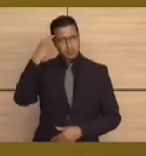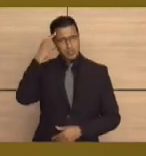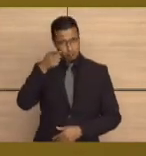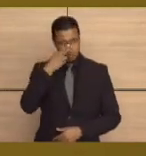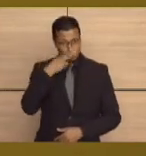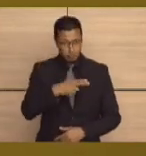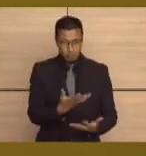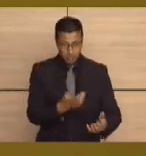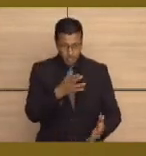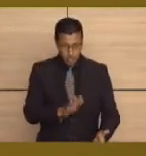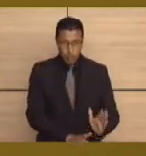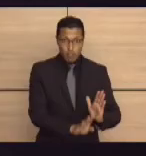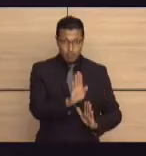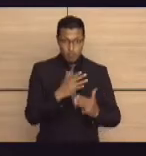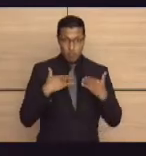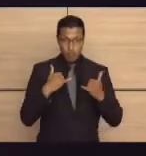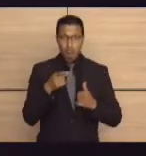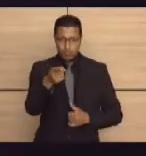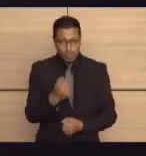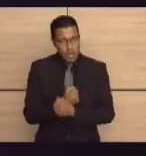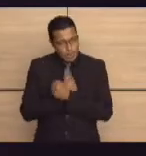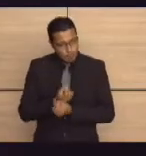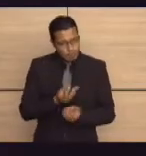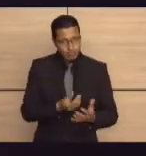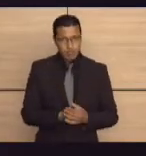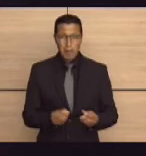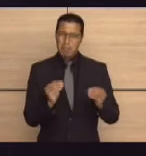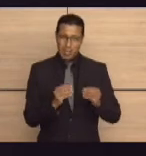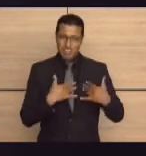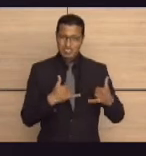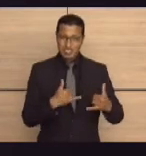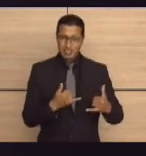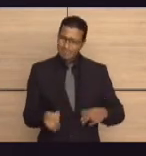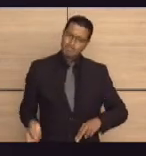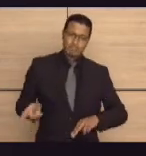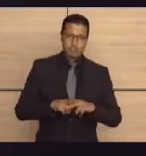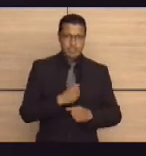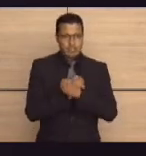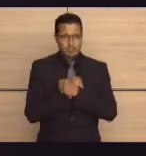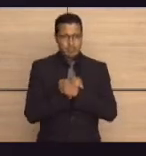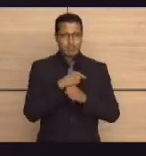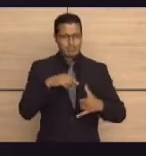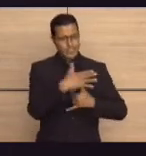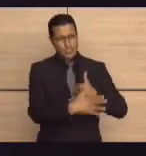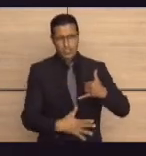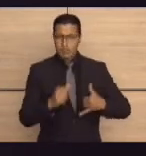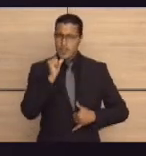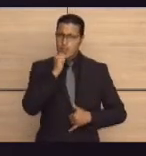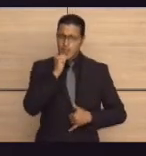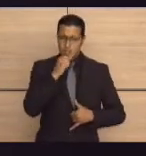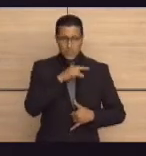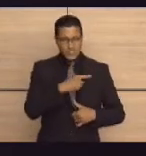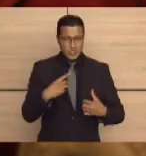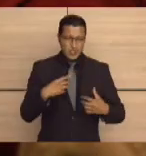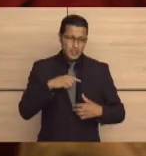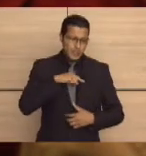feliz, dele amor. Quiere que sea más feliz, dele más amor. En Colombia hay mucho dolor guardado, un dolor que en muchos